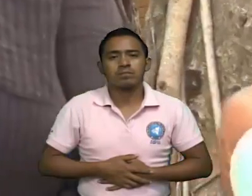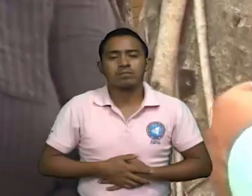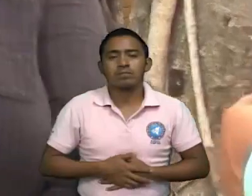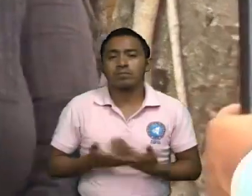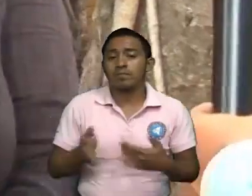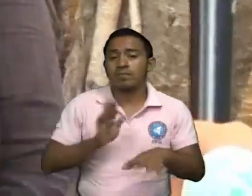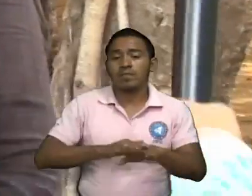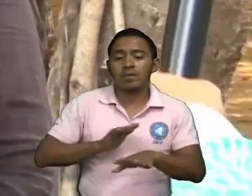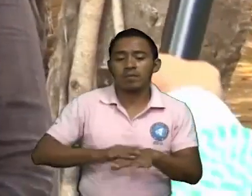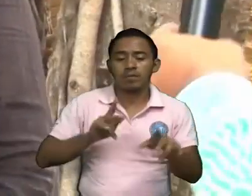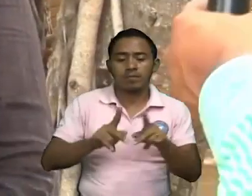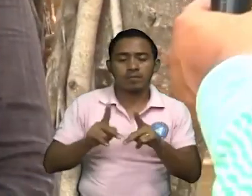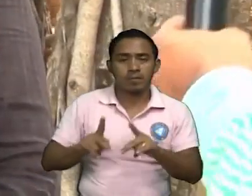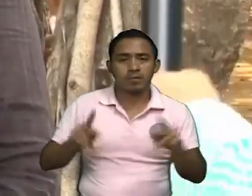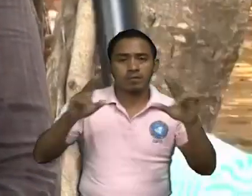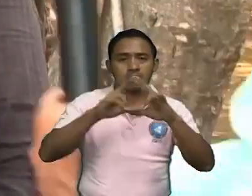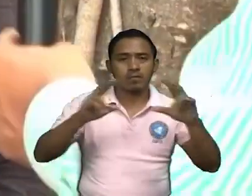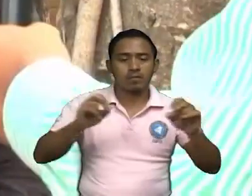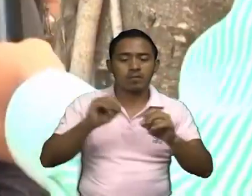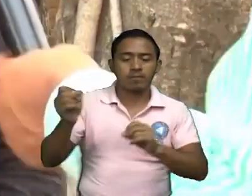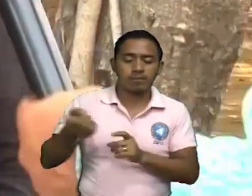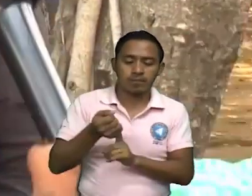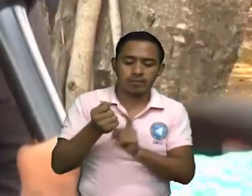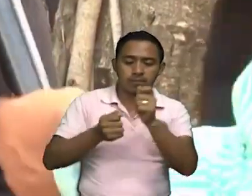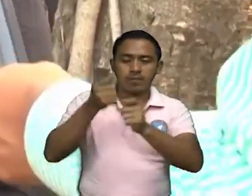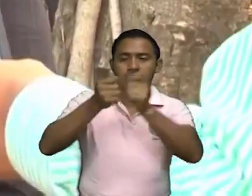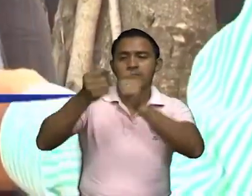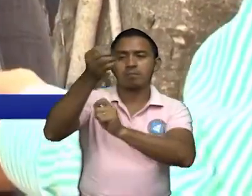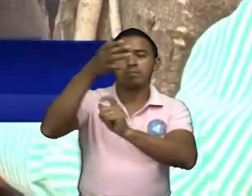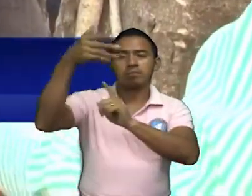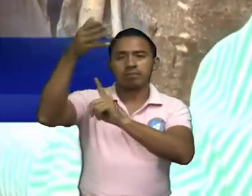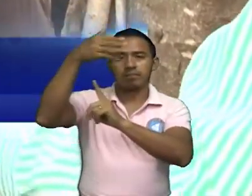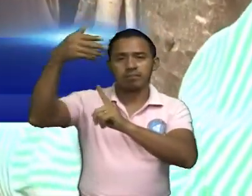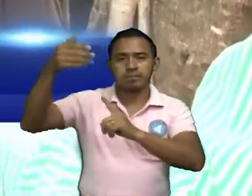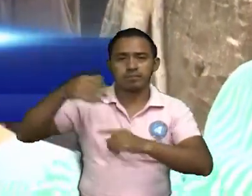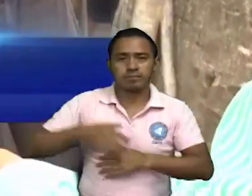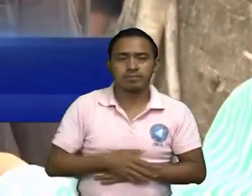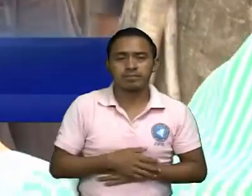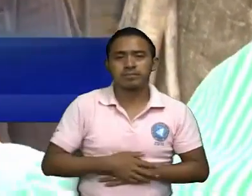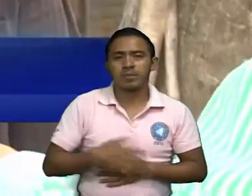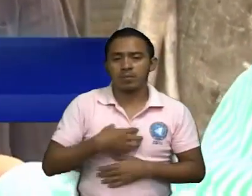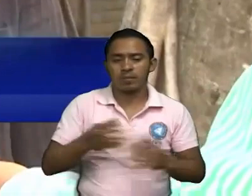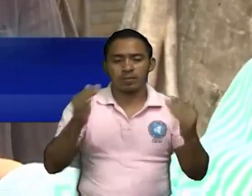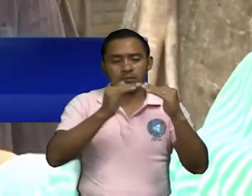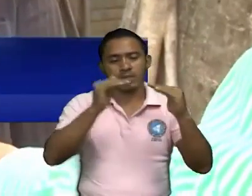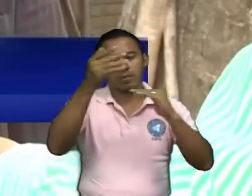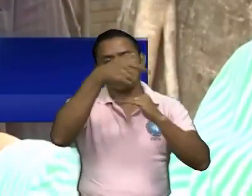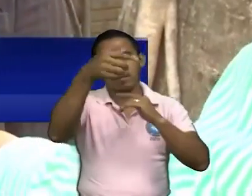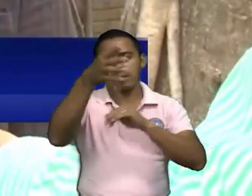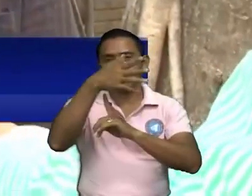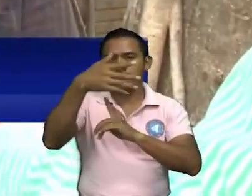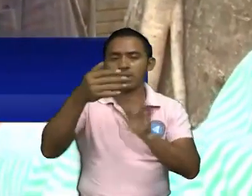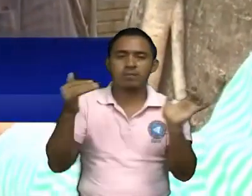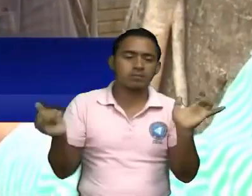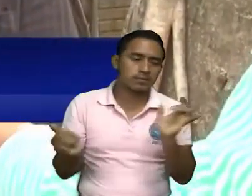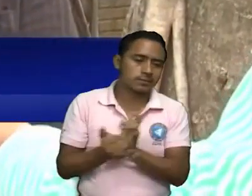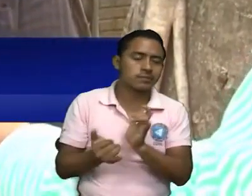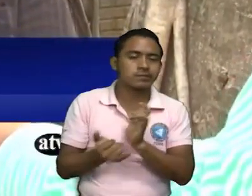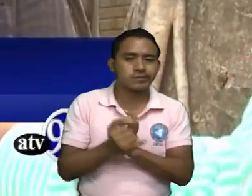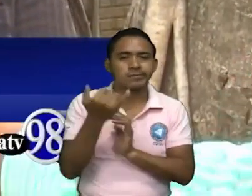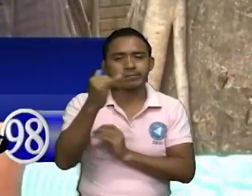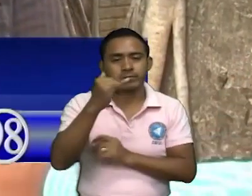Llamado a la población nicaragüense a alzar la bandera en este mes patrio, en lo alto de su casa. Sí, como todo